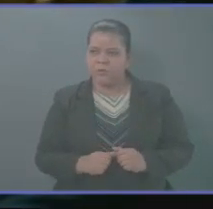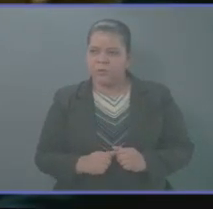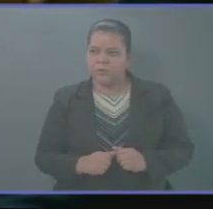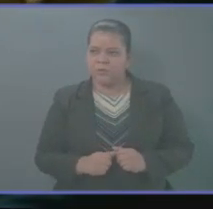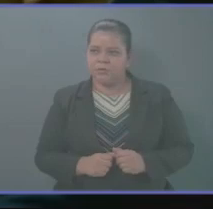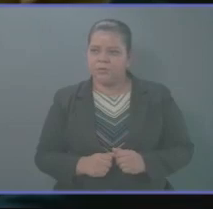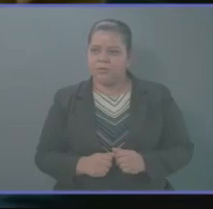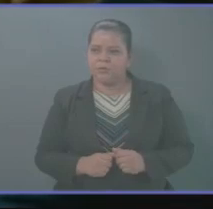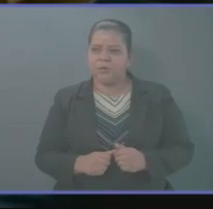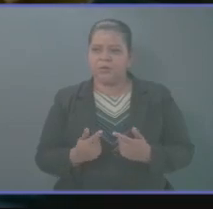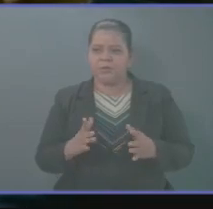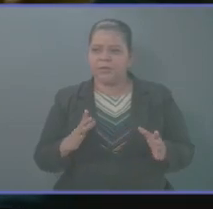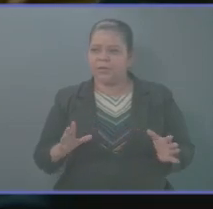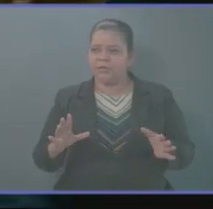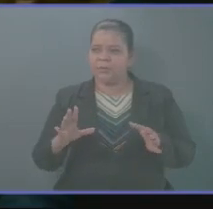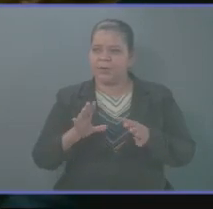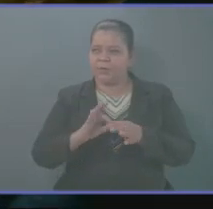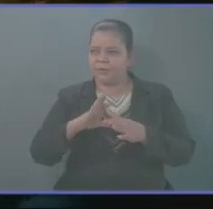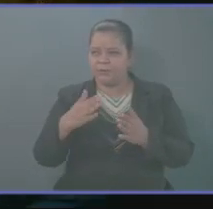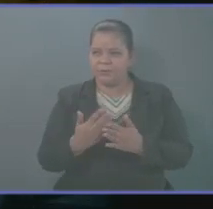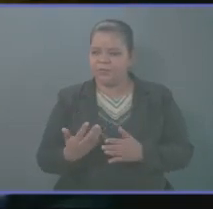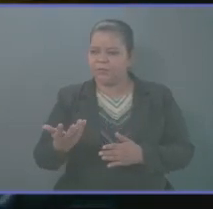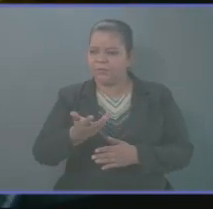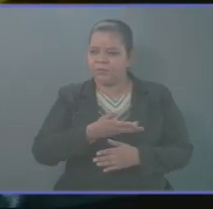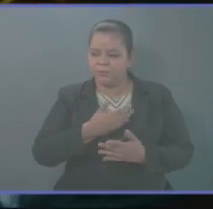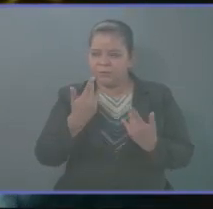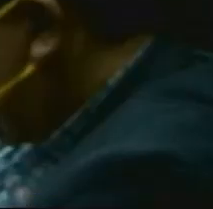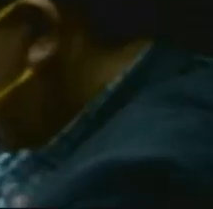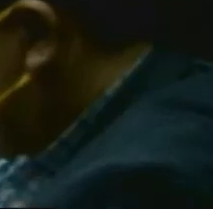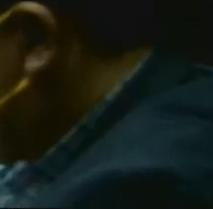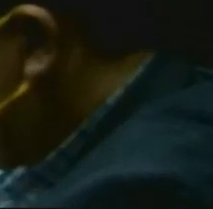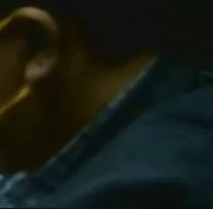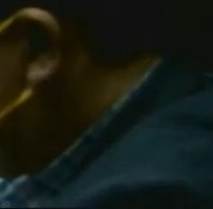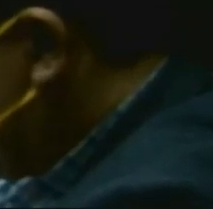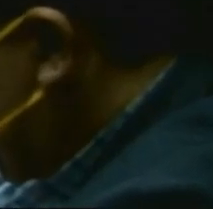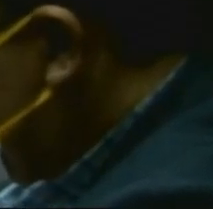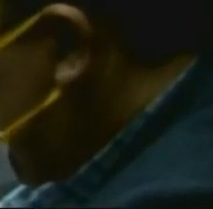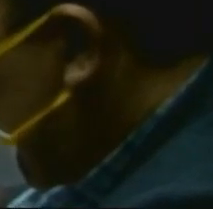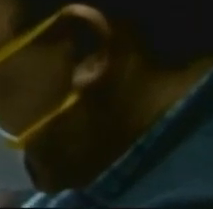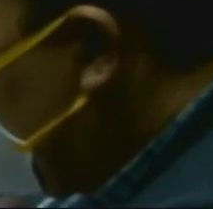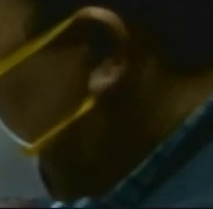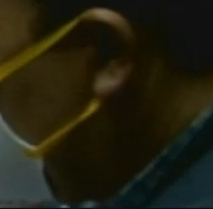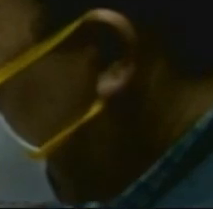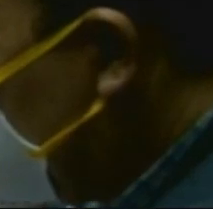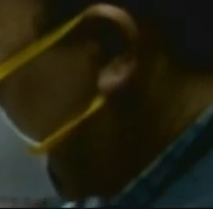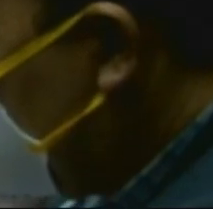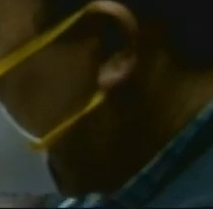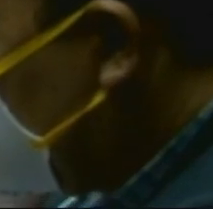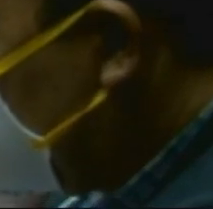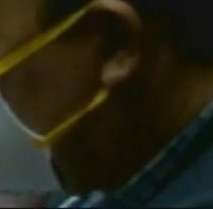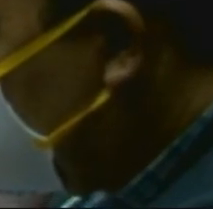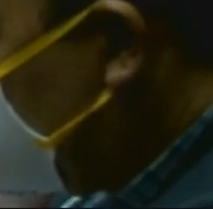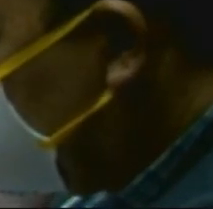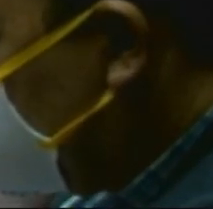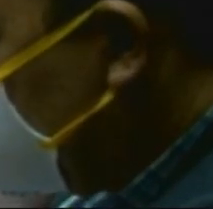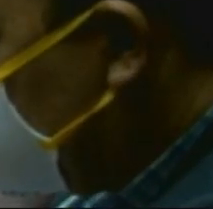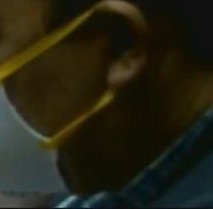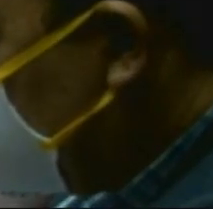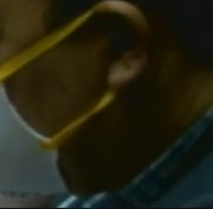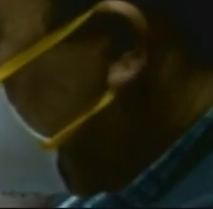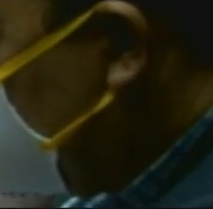con un tema de fondo. Creo que todos coincidimos y lo hemos platicado en diversas ocasiones, en diversos momentos